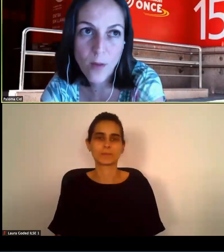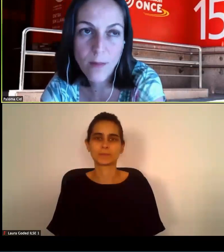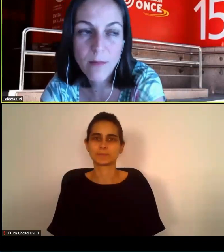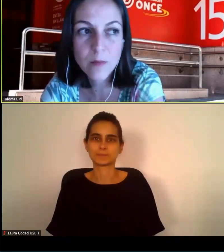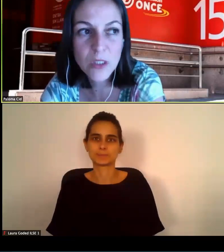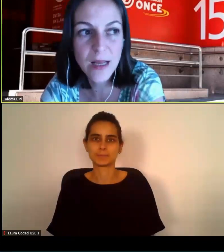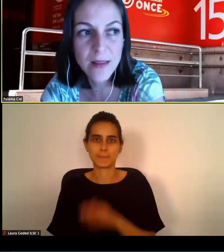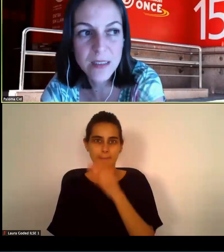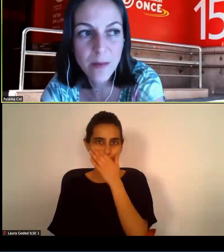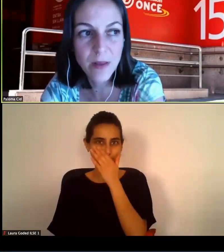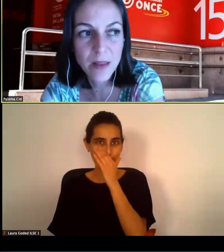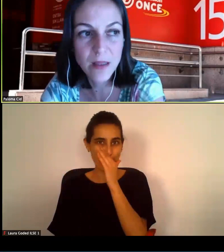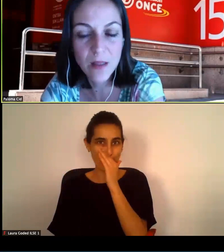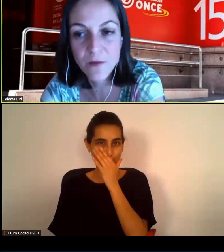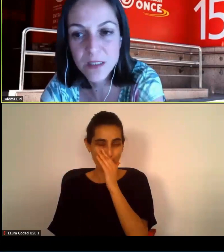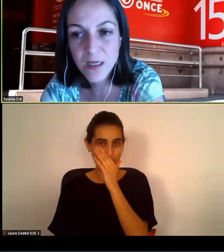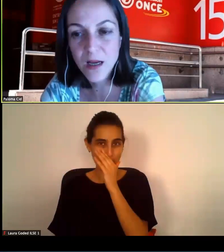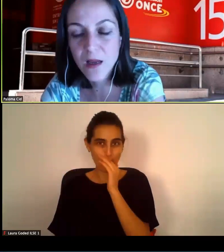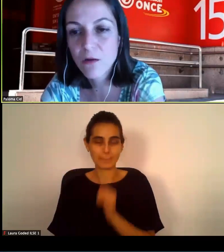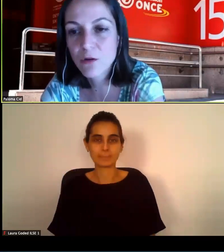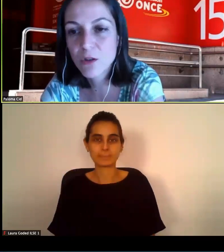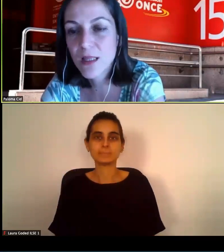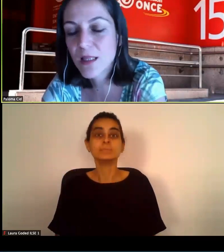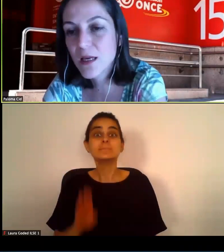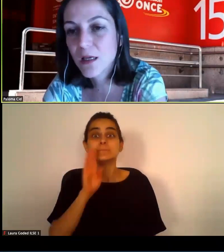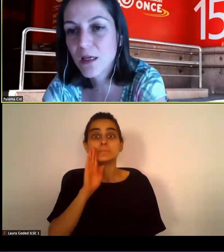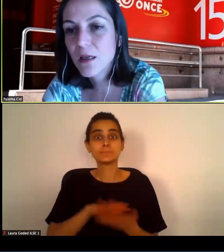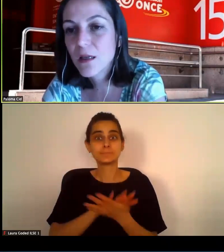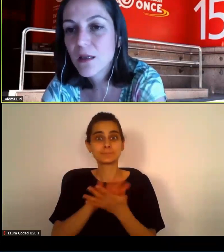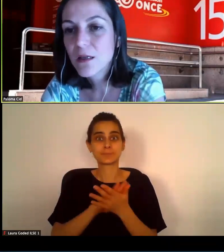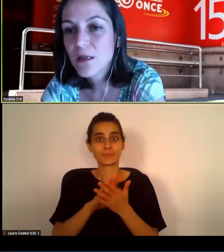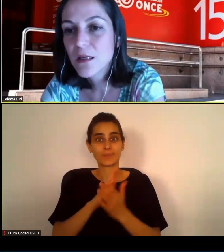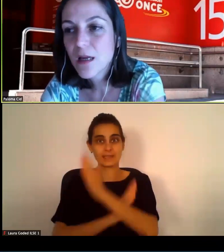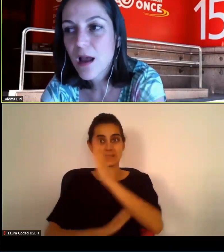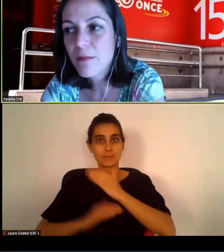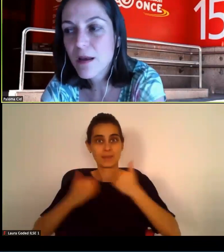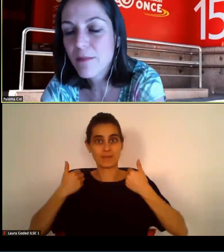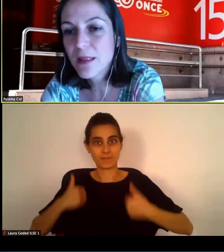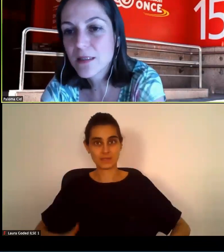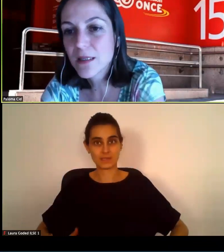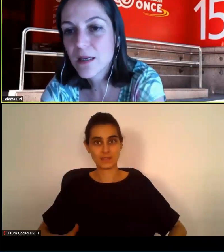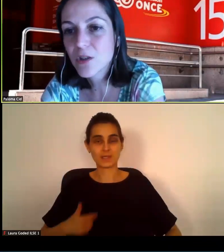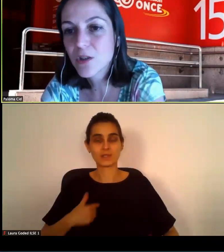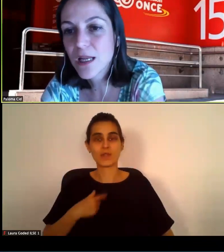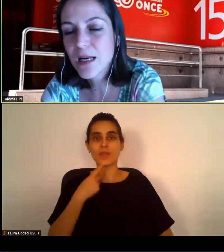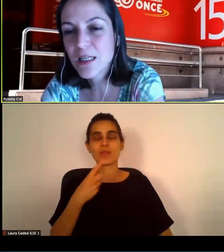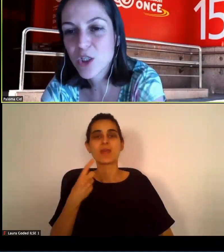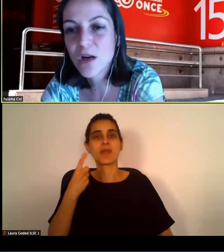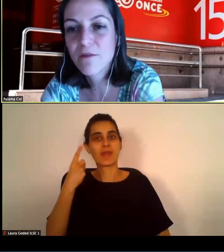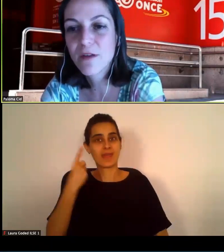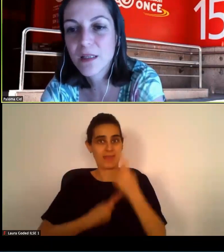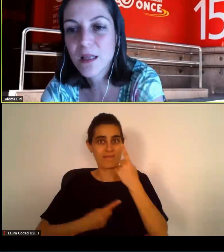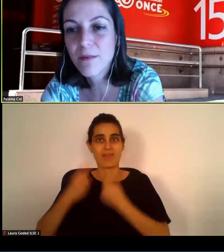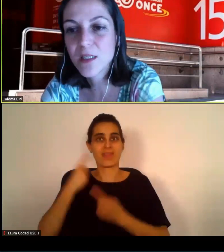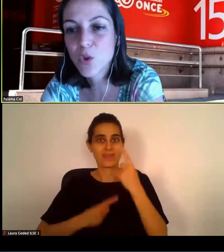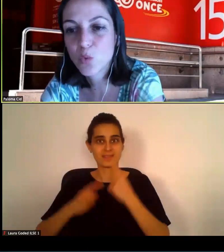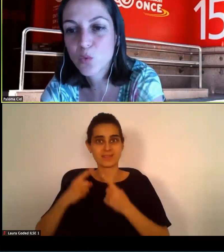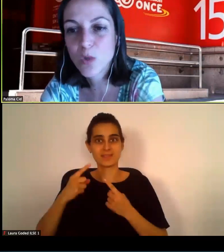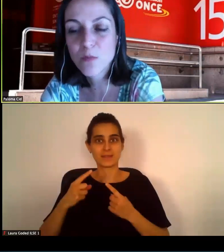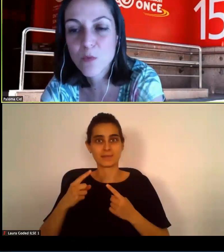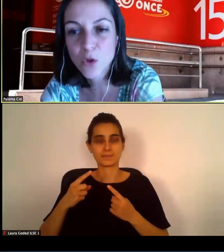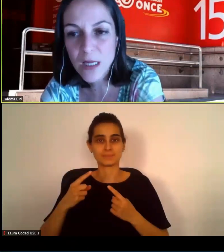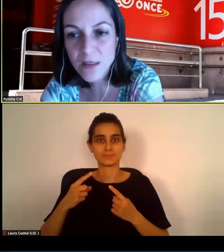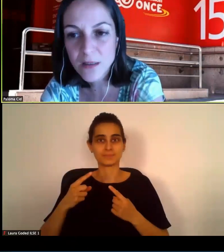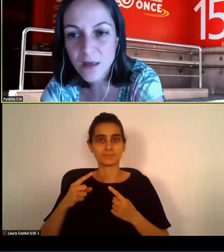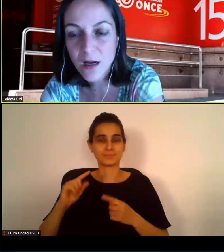Cuando hablábamos de la discapacidad física, os decía que había veces en los que la lesión afectaba a